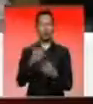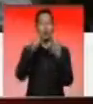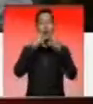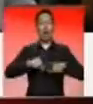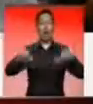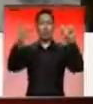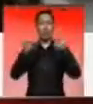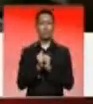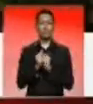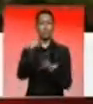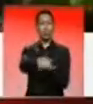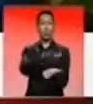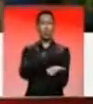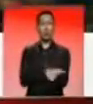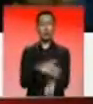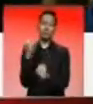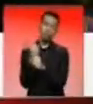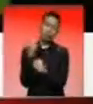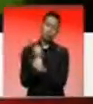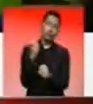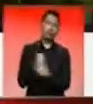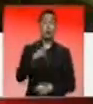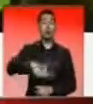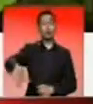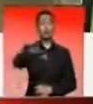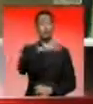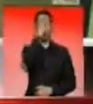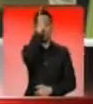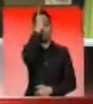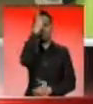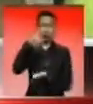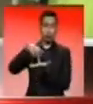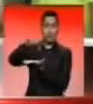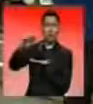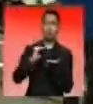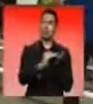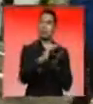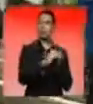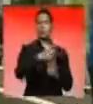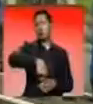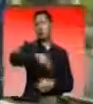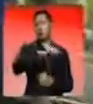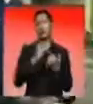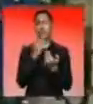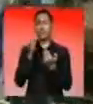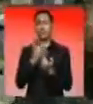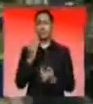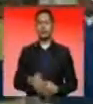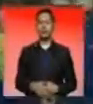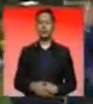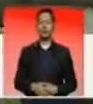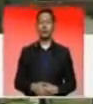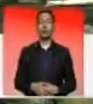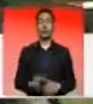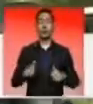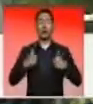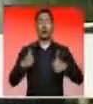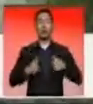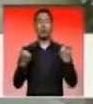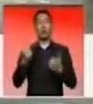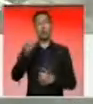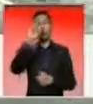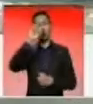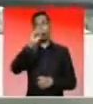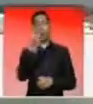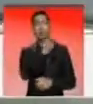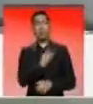se canalizará un proyecto para condonar sus deudas con la banca pública. Gracias a todos. El candidato a vicepresidente de la